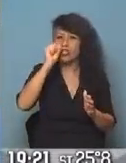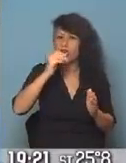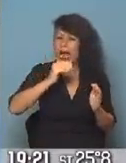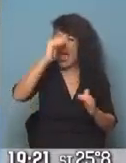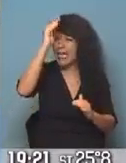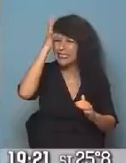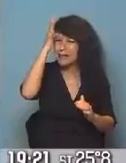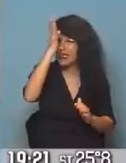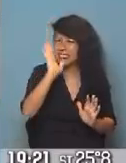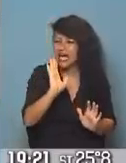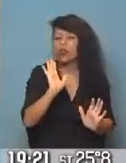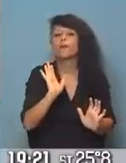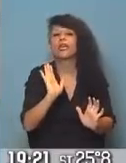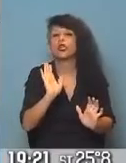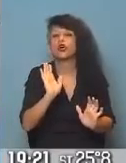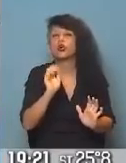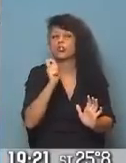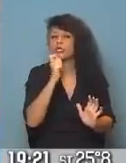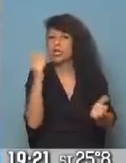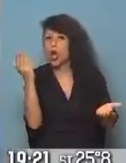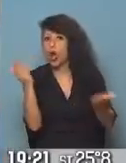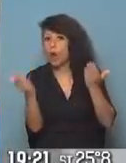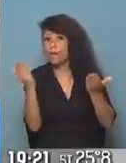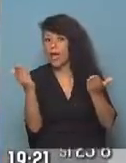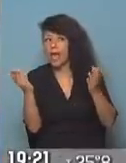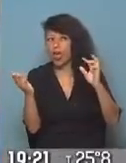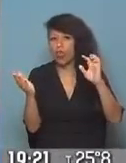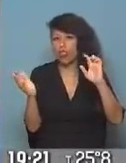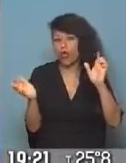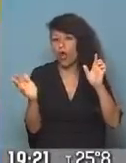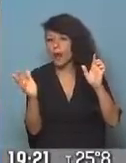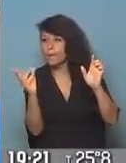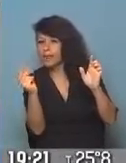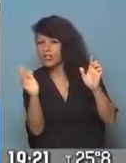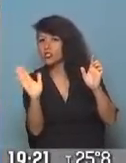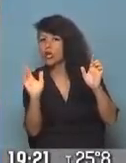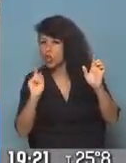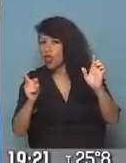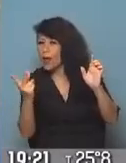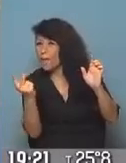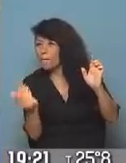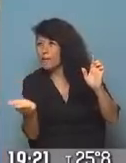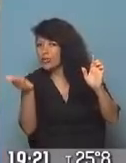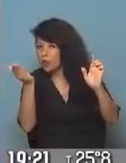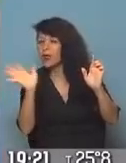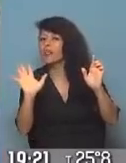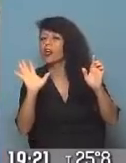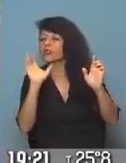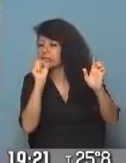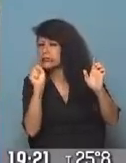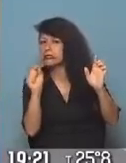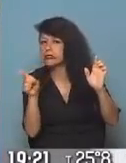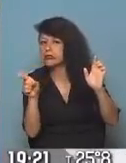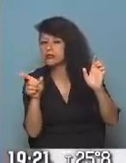consumidor pero cuando uno lo mide contra lo que se movió el dólar todavía está contenida en estos nueve meses el dólar se